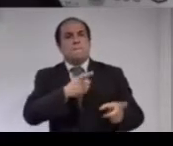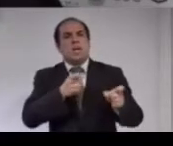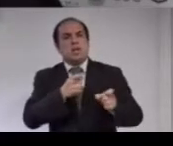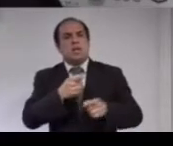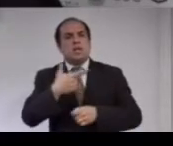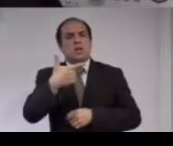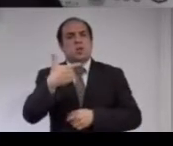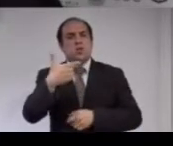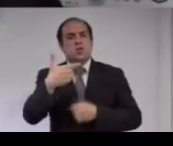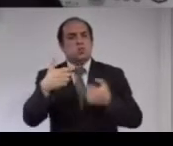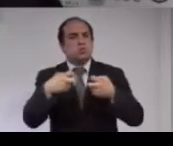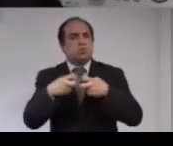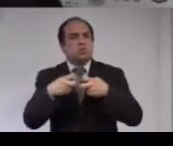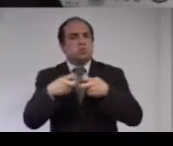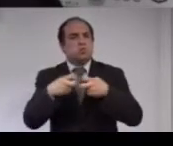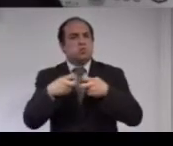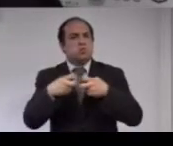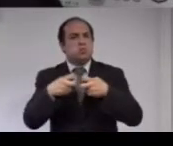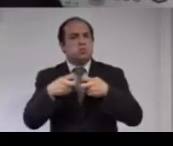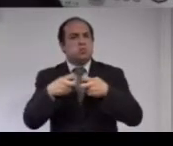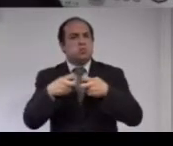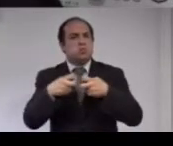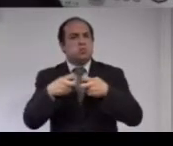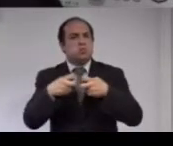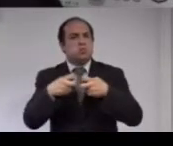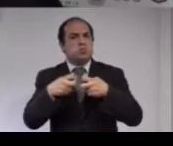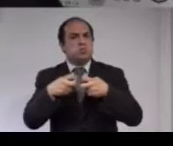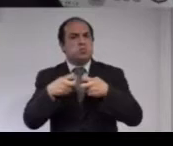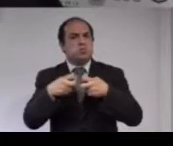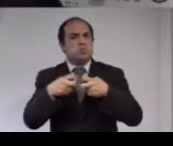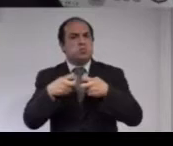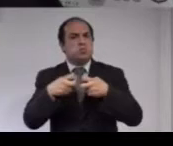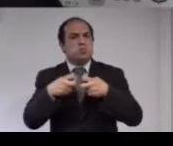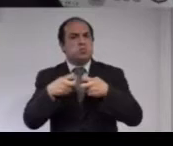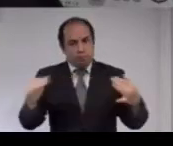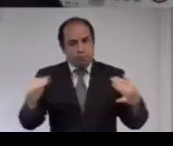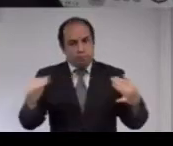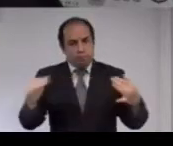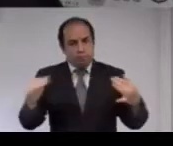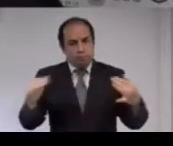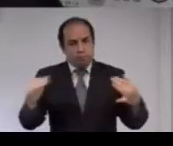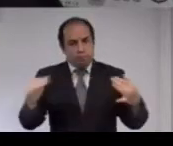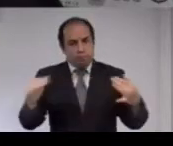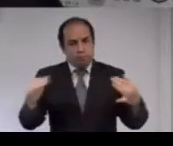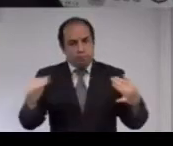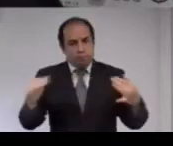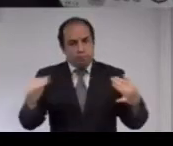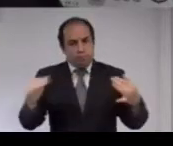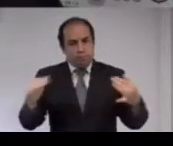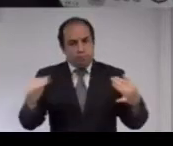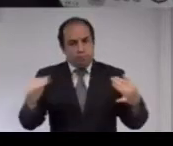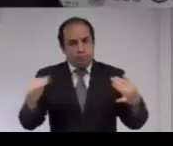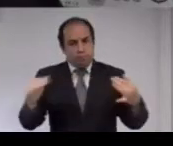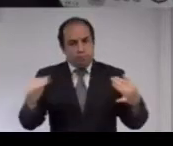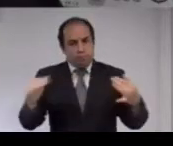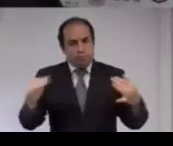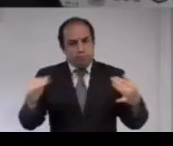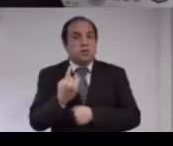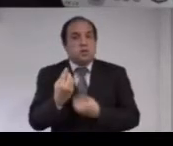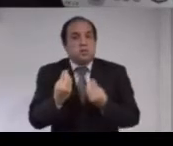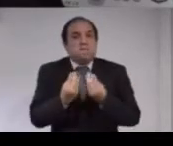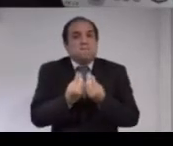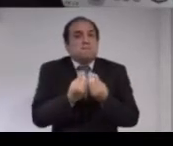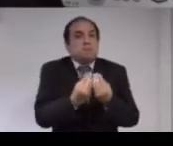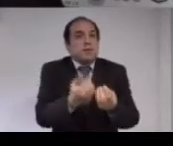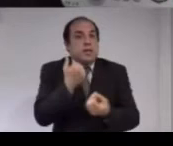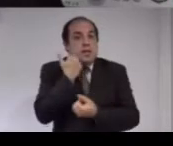gomas para deshacer las manifestaciones o por lo menos separar a las chicas que estaban muy pegadas